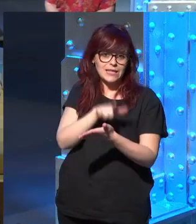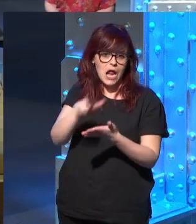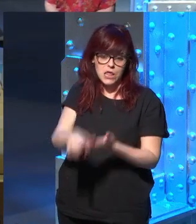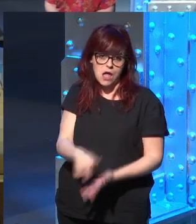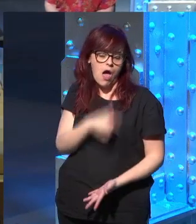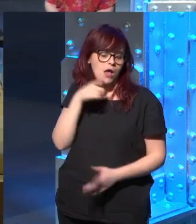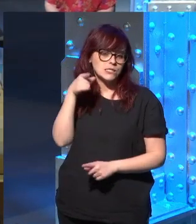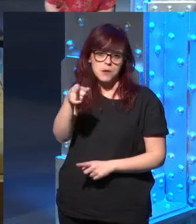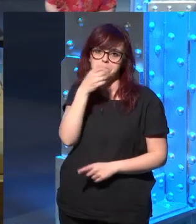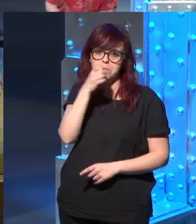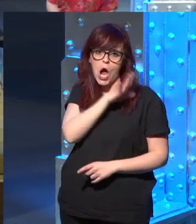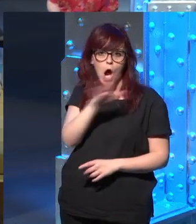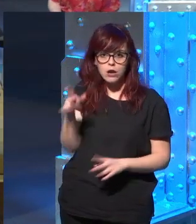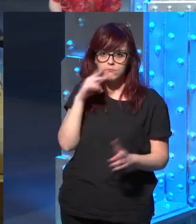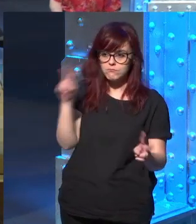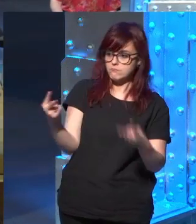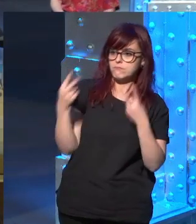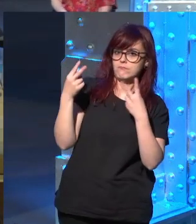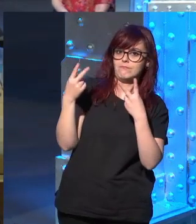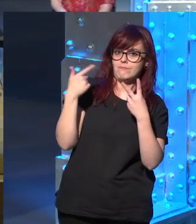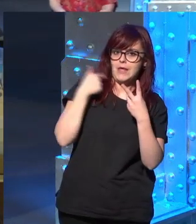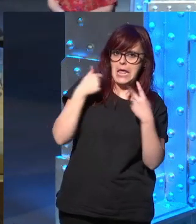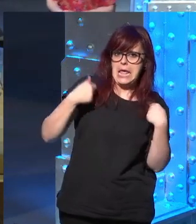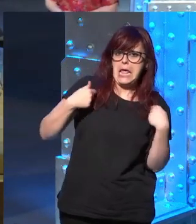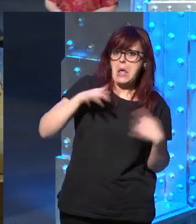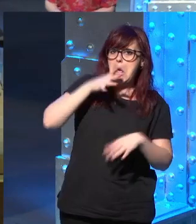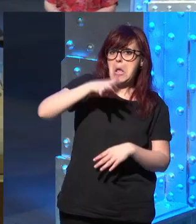gusto. Me miráis todas.